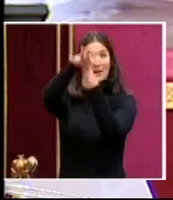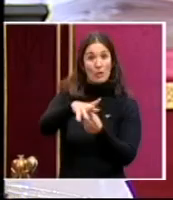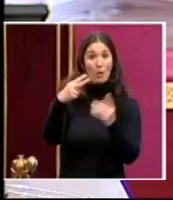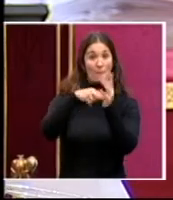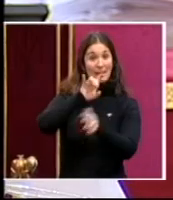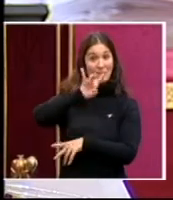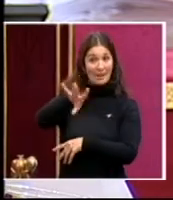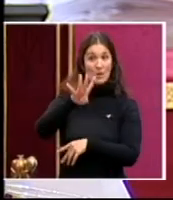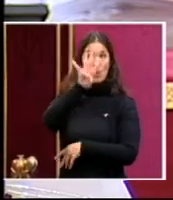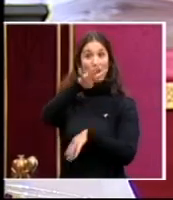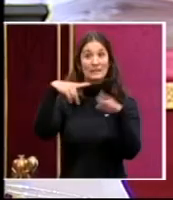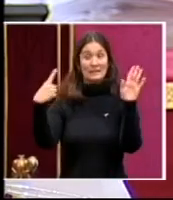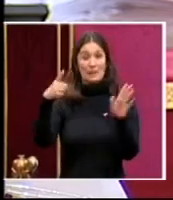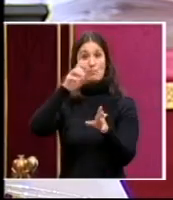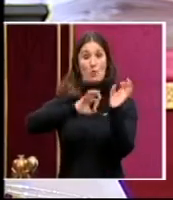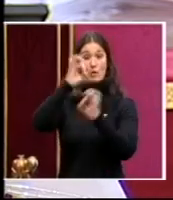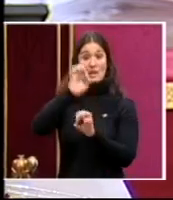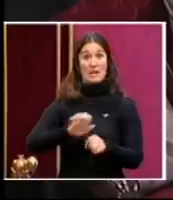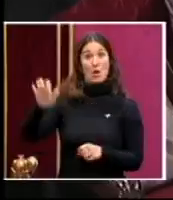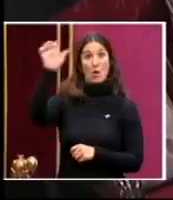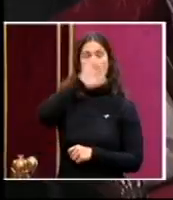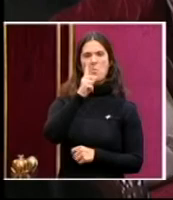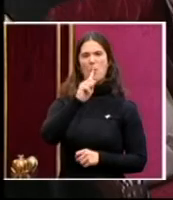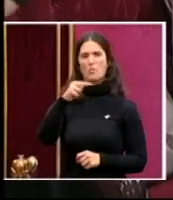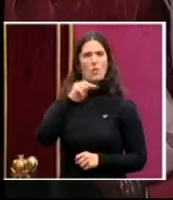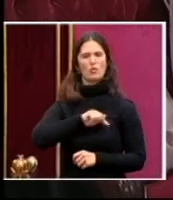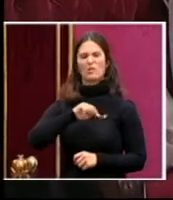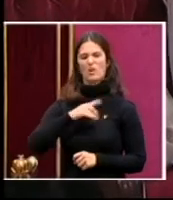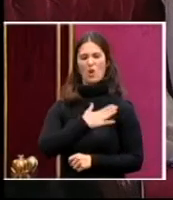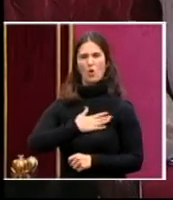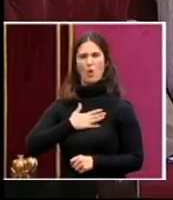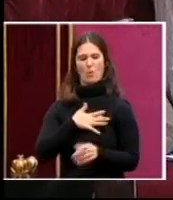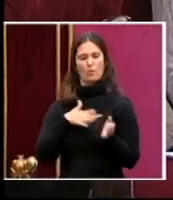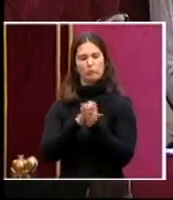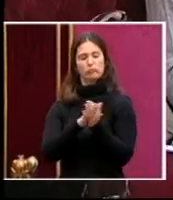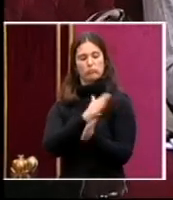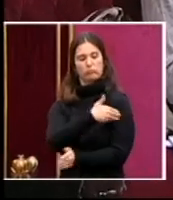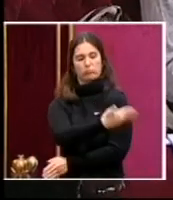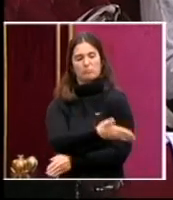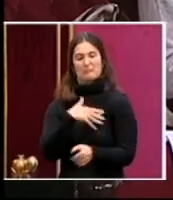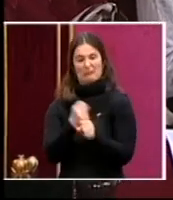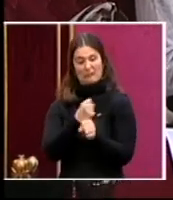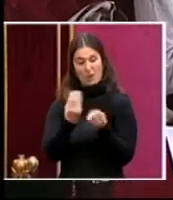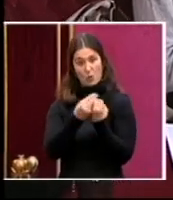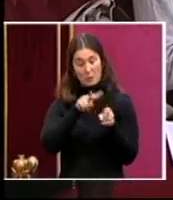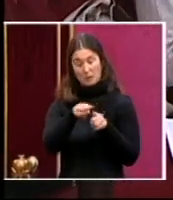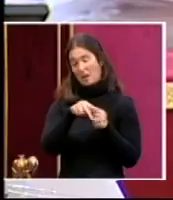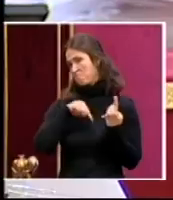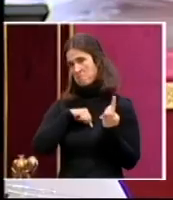2015, el 46% de los europeos no se sentiría cómodo al tener un compañero de trabajo gitano.